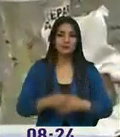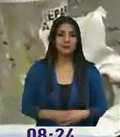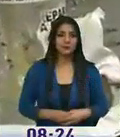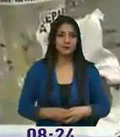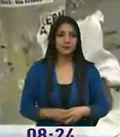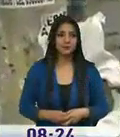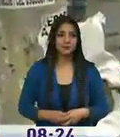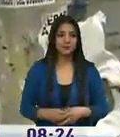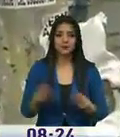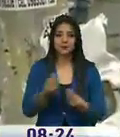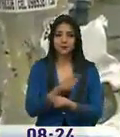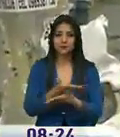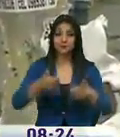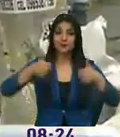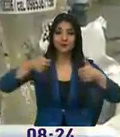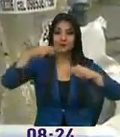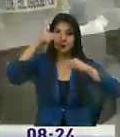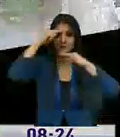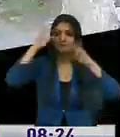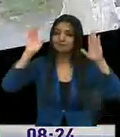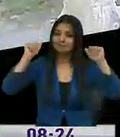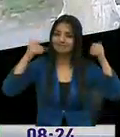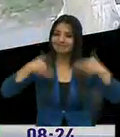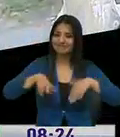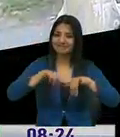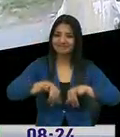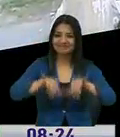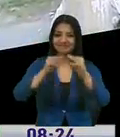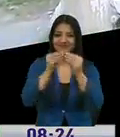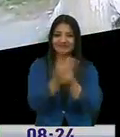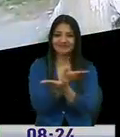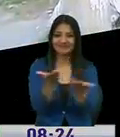Con esta información, Robert, con buenas noticias, me despido. Ustedes siguen con más en Estudios. Buenos días.